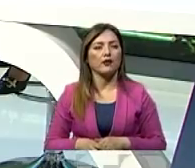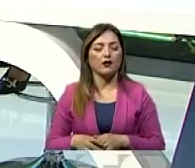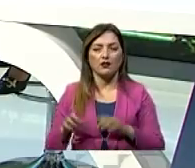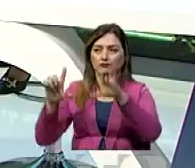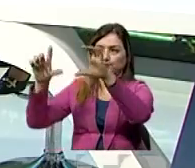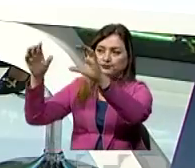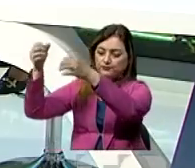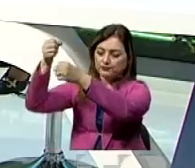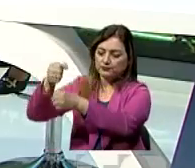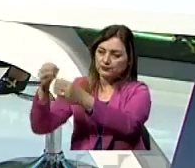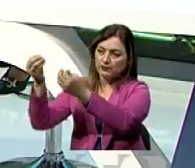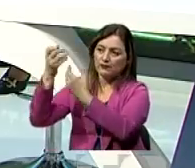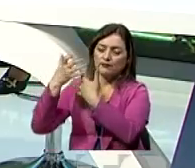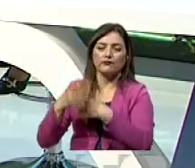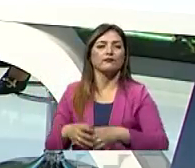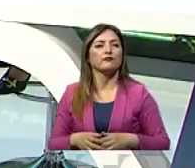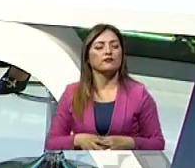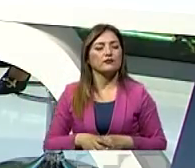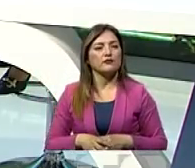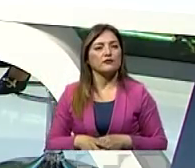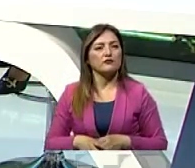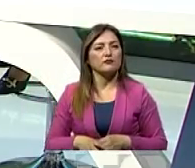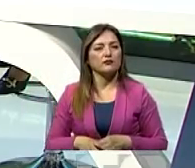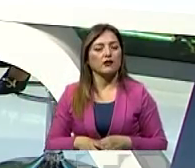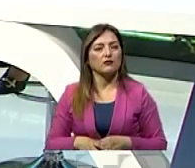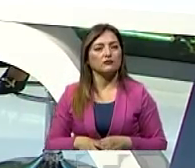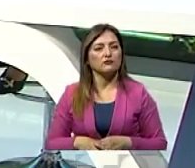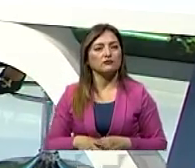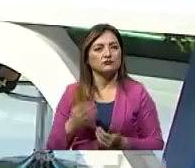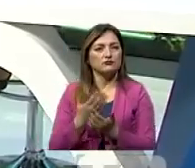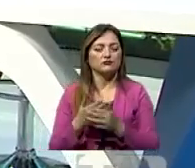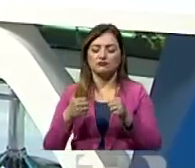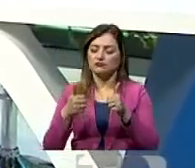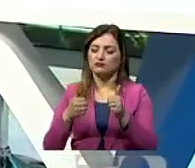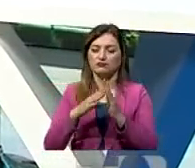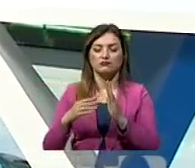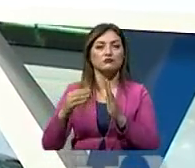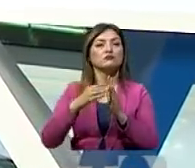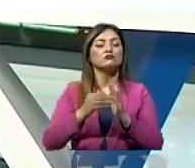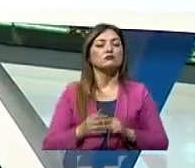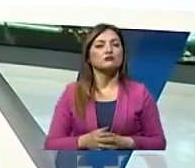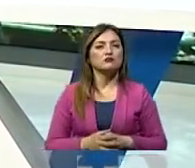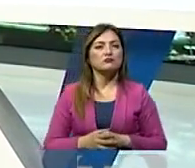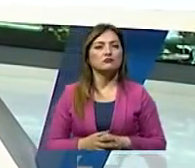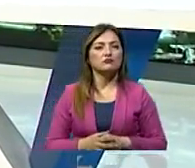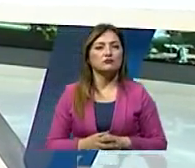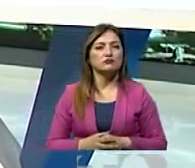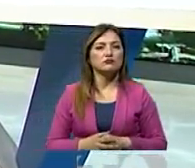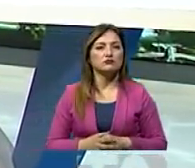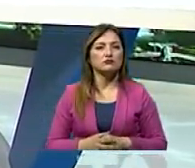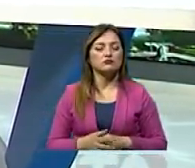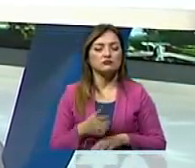señalética y la información necesaria para que los vecinos y los usuarios del parque conozcan. Es una buena iniciativa, se podría replicar, pero siempre y cuando exista la